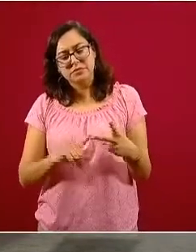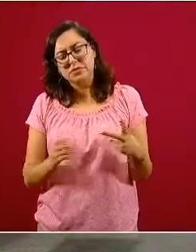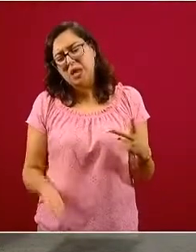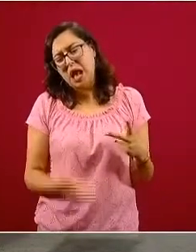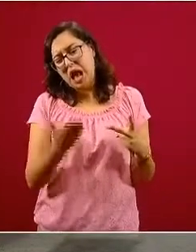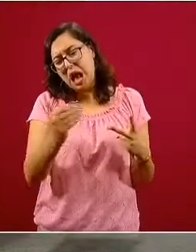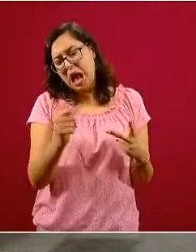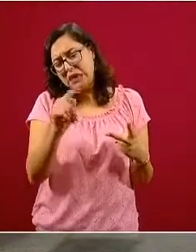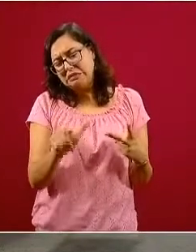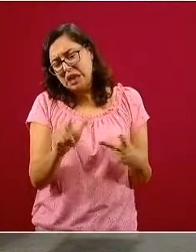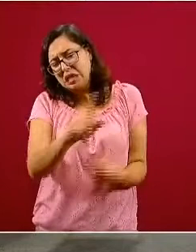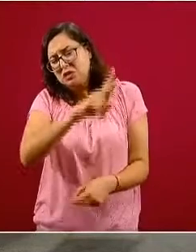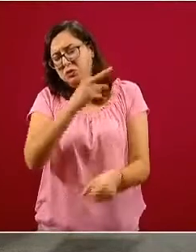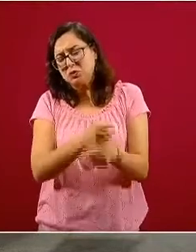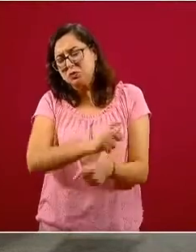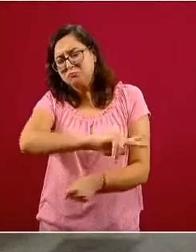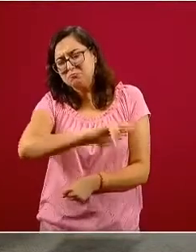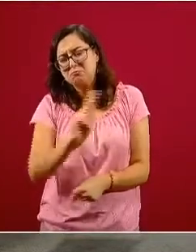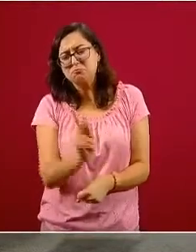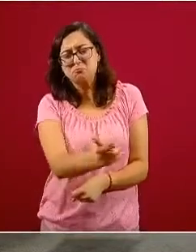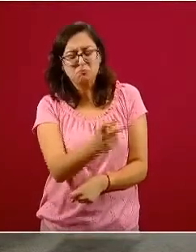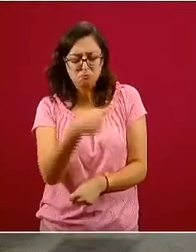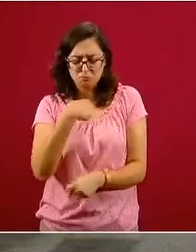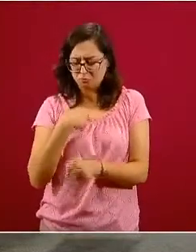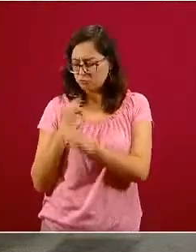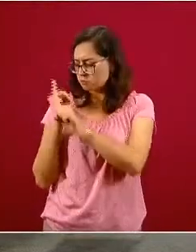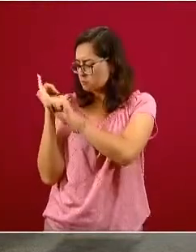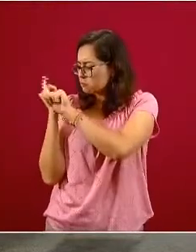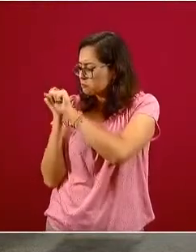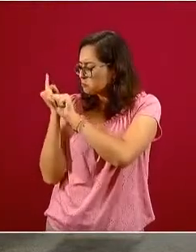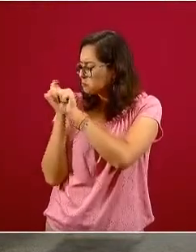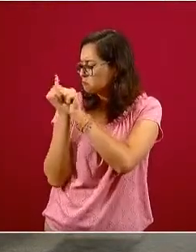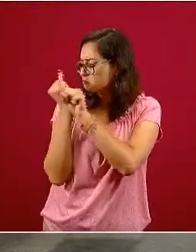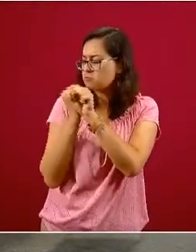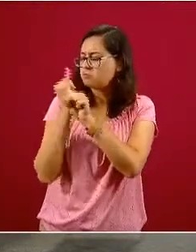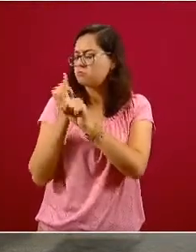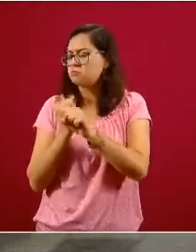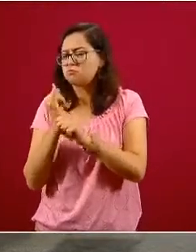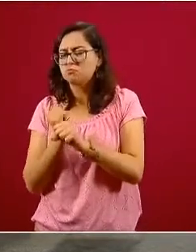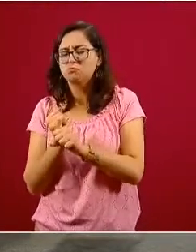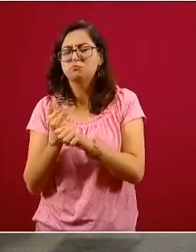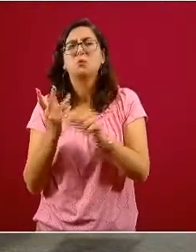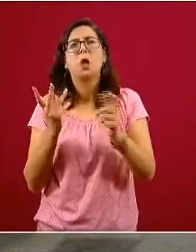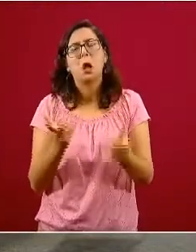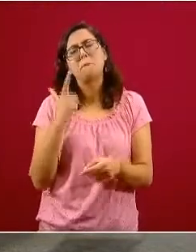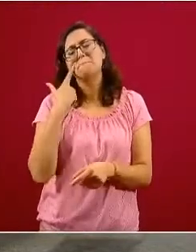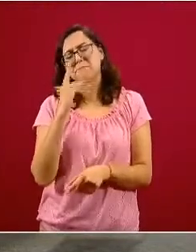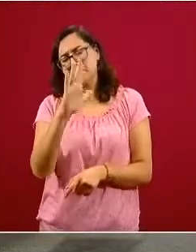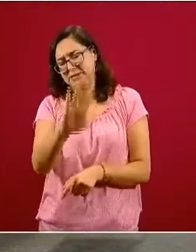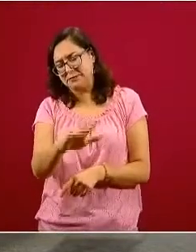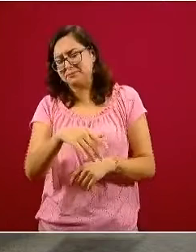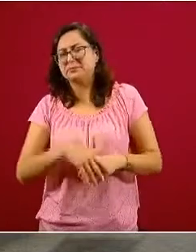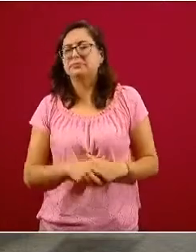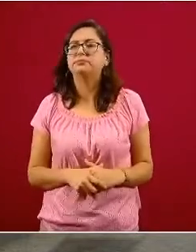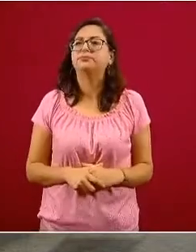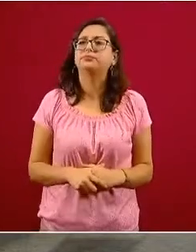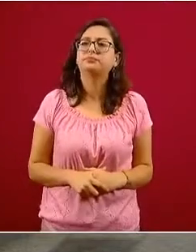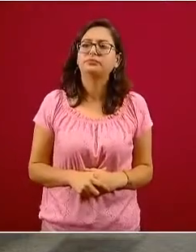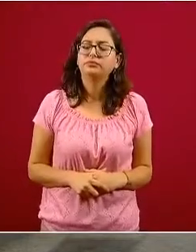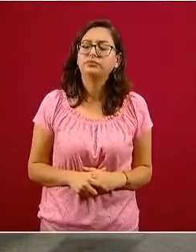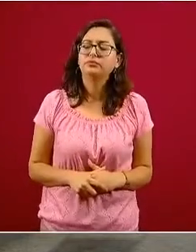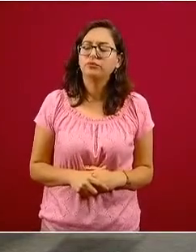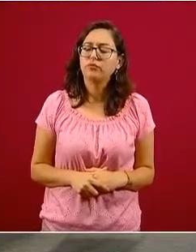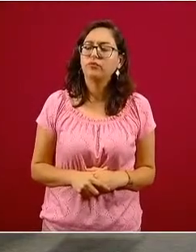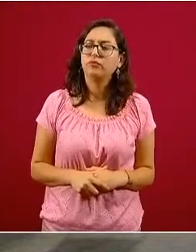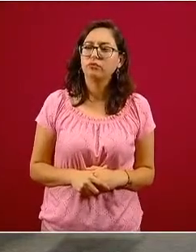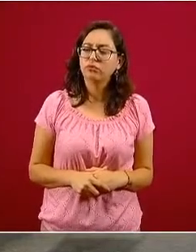una investigación. Nos dimos a la tarea de ir a una de los